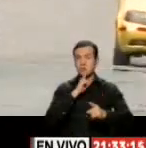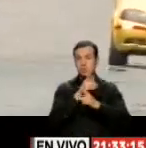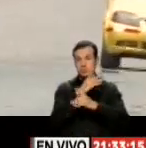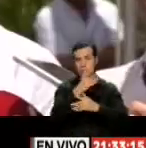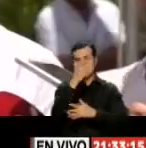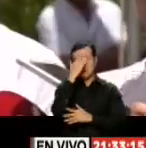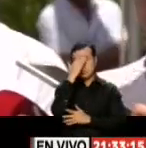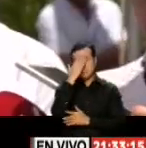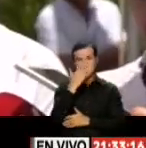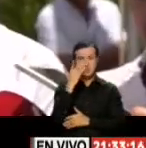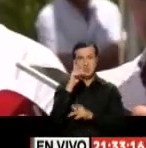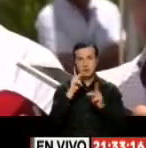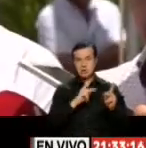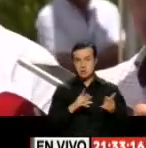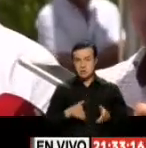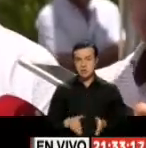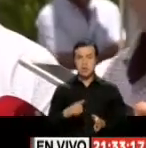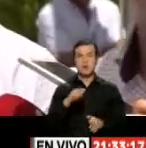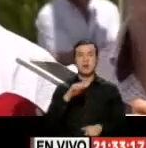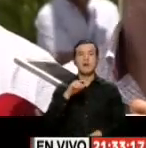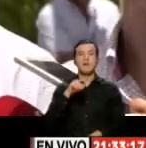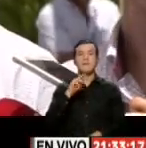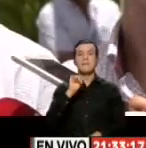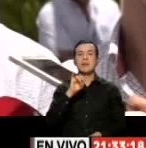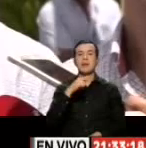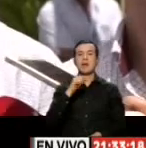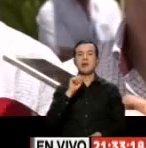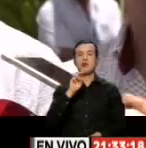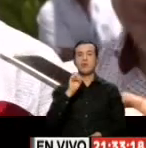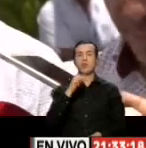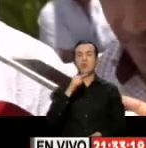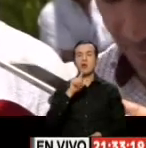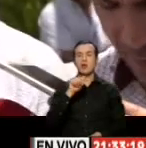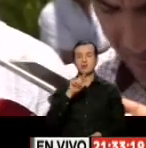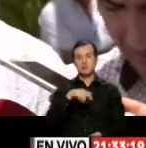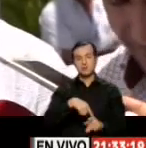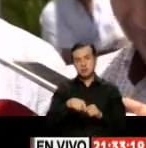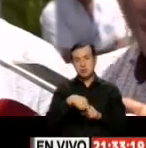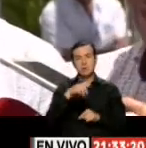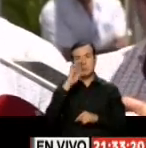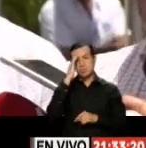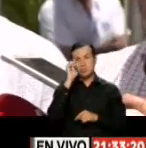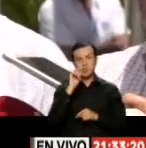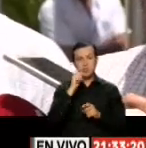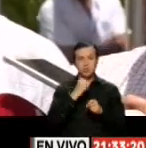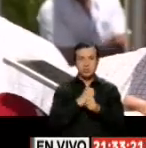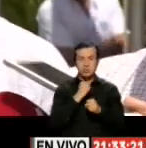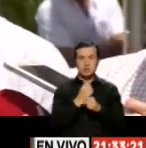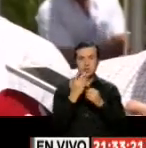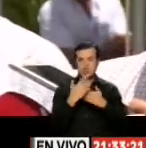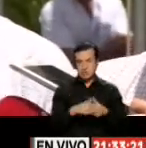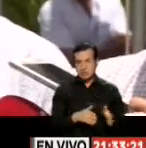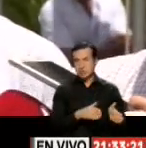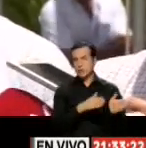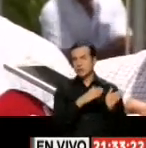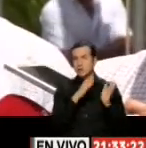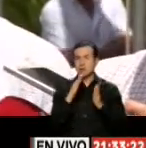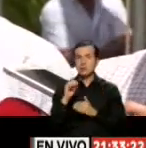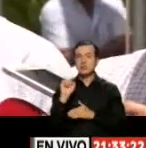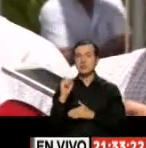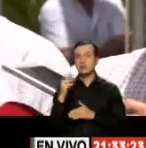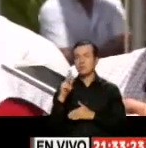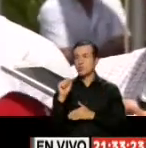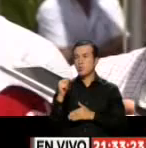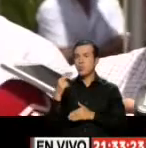conocen, la Plan de Milagro Gualaceo, que tiene un avance importante, algunas preocupaciones en ese sentido, lo hemos trabajado. El Asixi Chihuinda